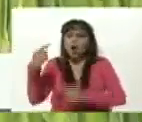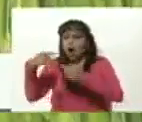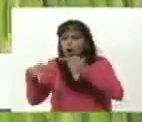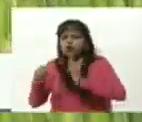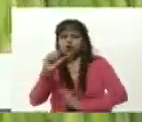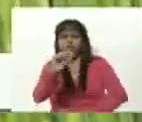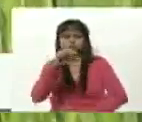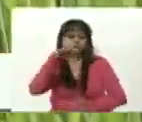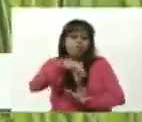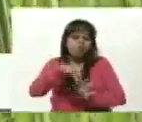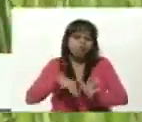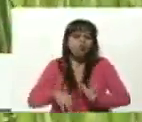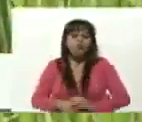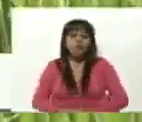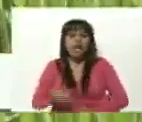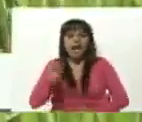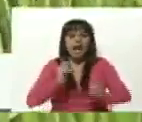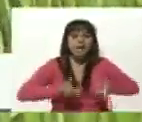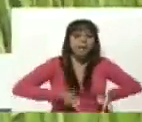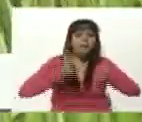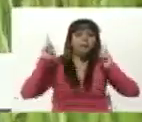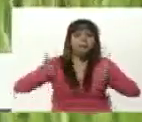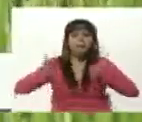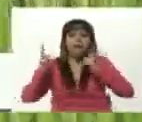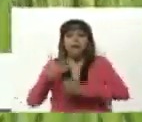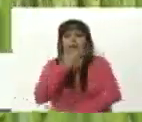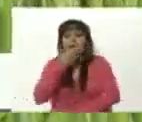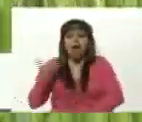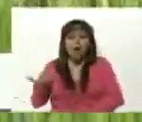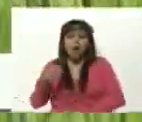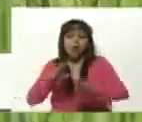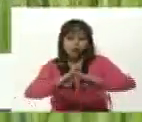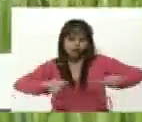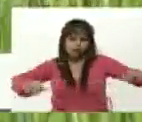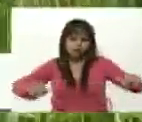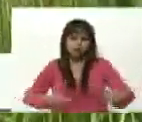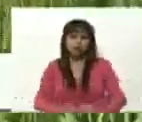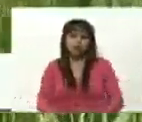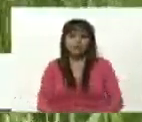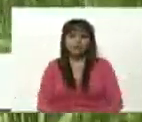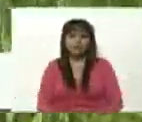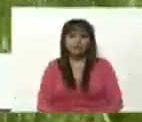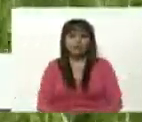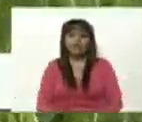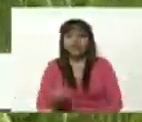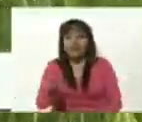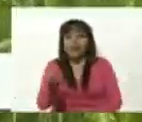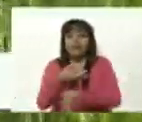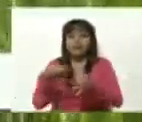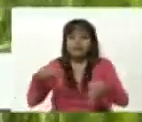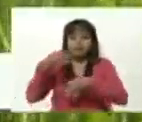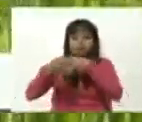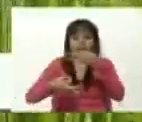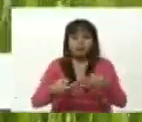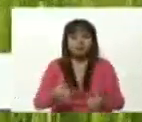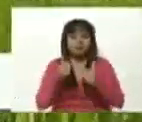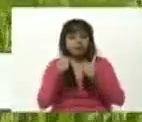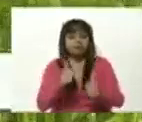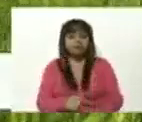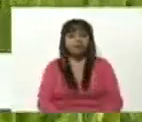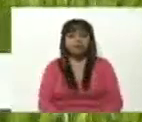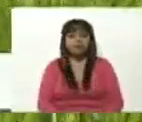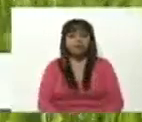ha permitido acondicionar y mejorar mucho el terreno. Excelente, Elvis, extraordinario. Ahora,